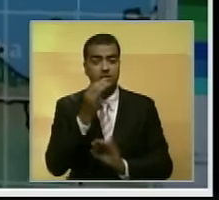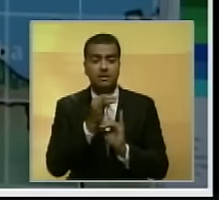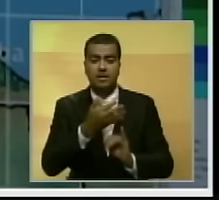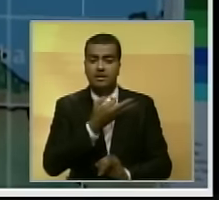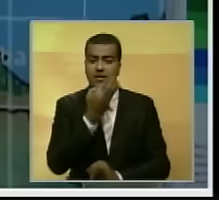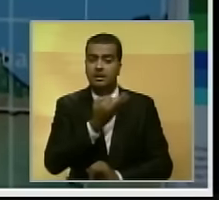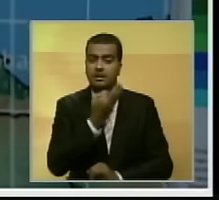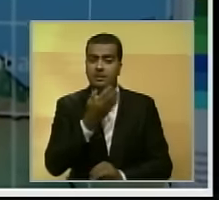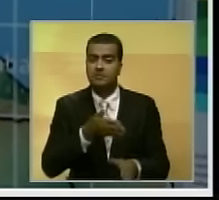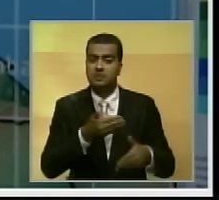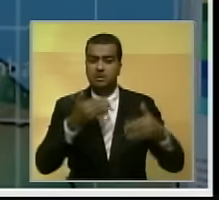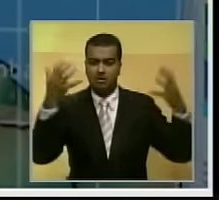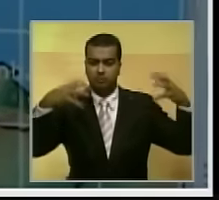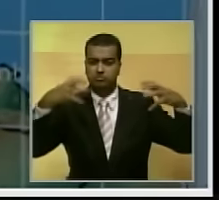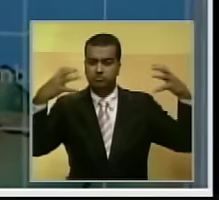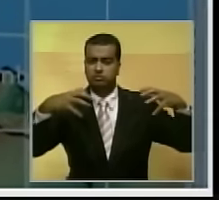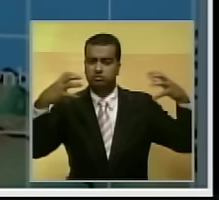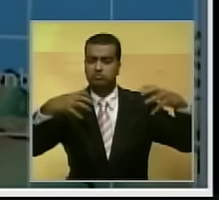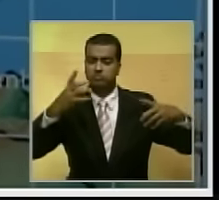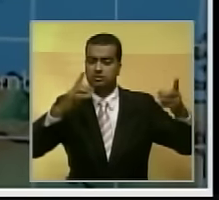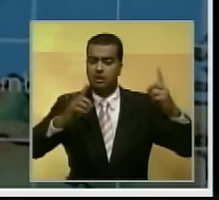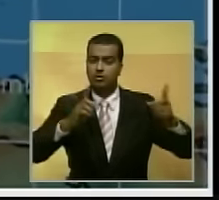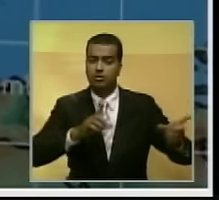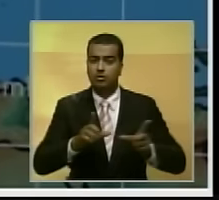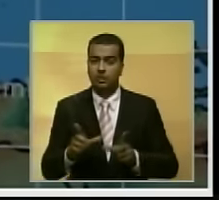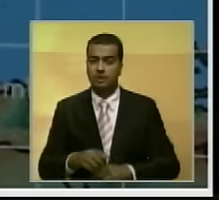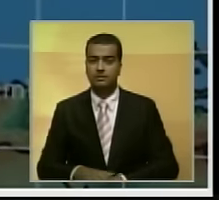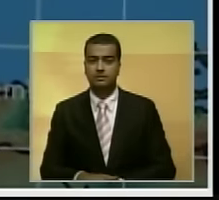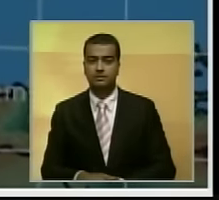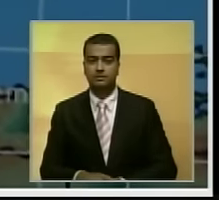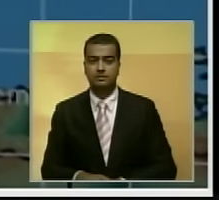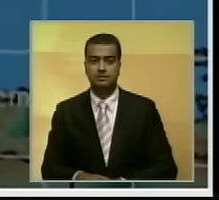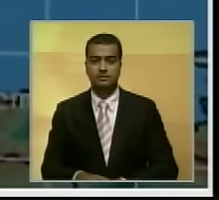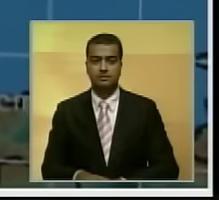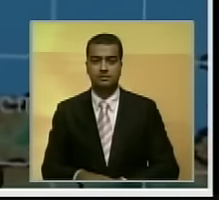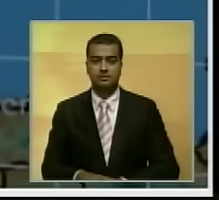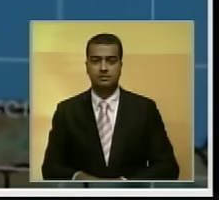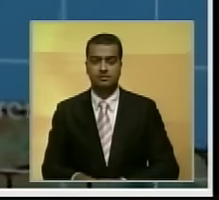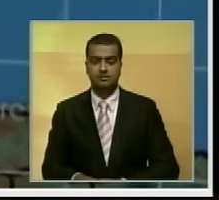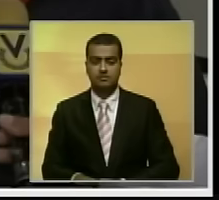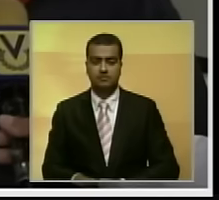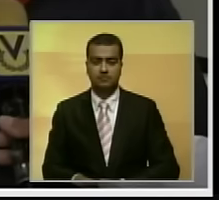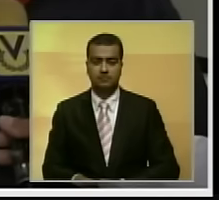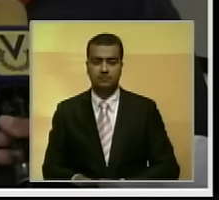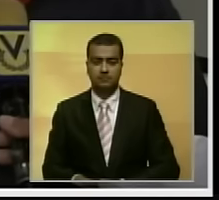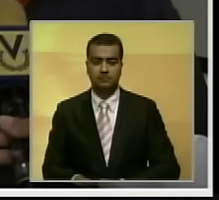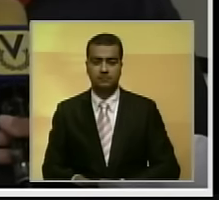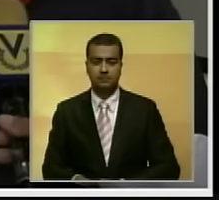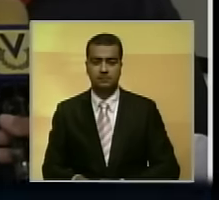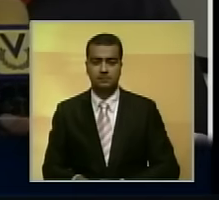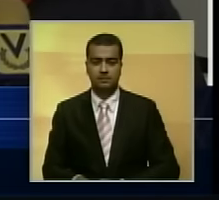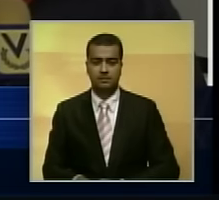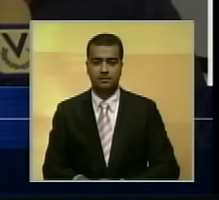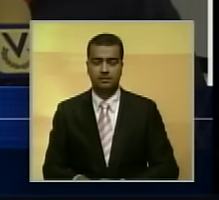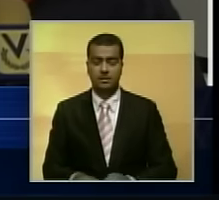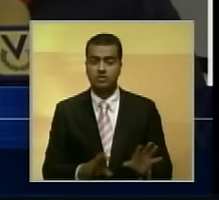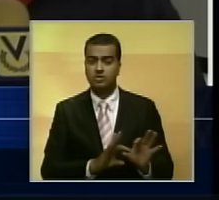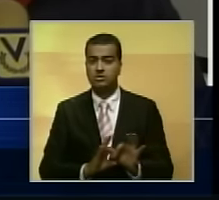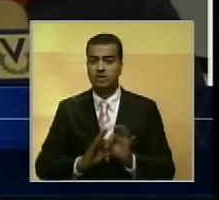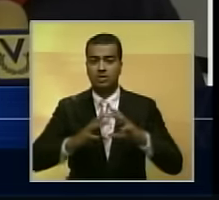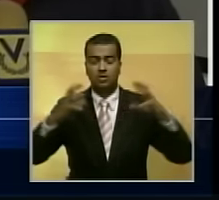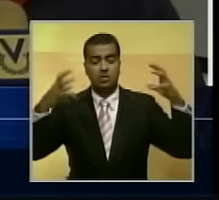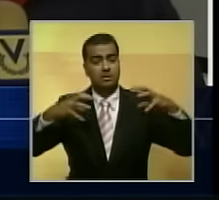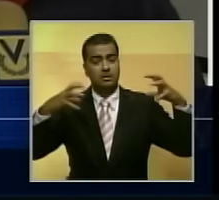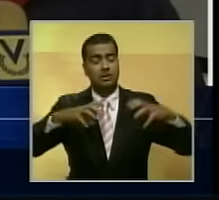la tarde se produjeron algunas precipitaciones intensas asociadas con tormentas